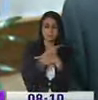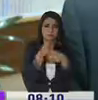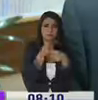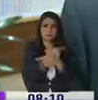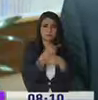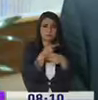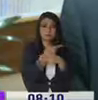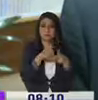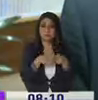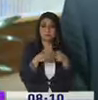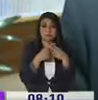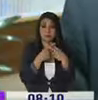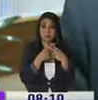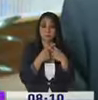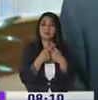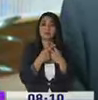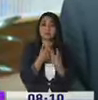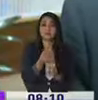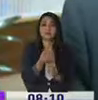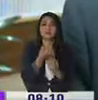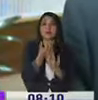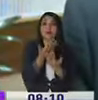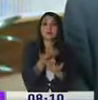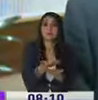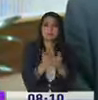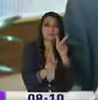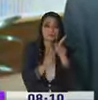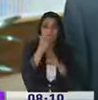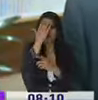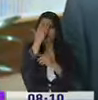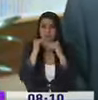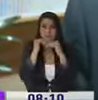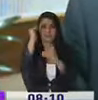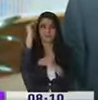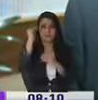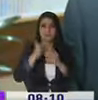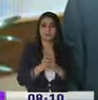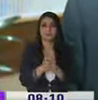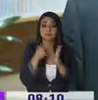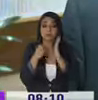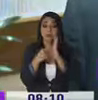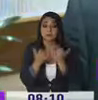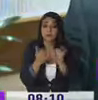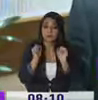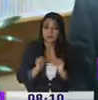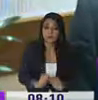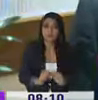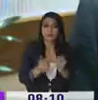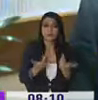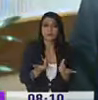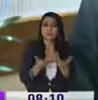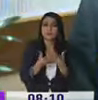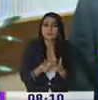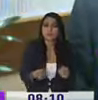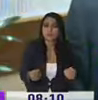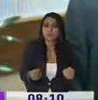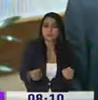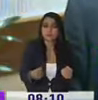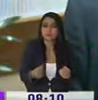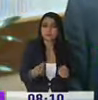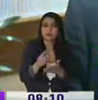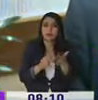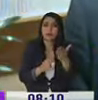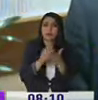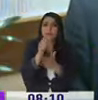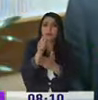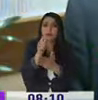en un inicio que arroja una información que preocupa muchísimo. ¿En qué sentido? Nosotros, para poder sustentar y solventar o fundamentar la aprobación